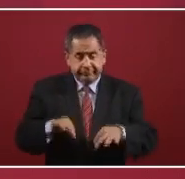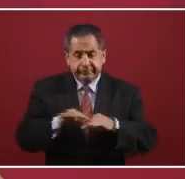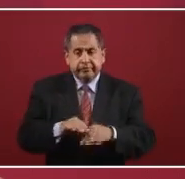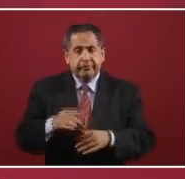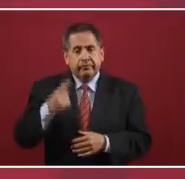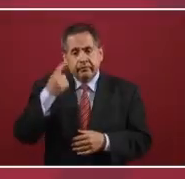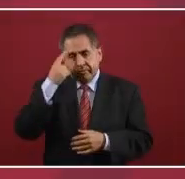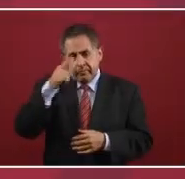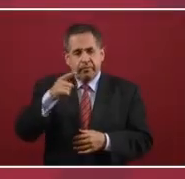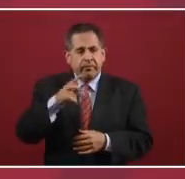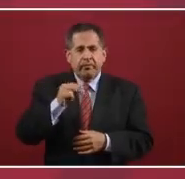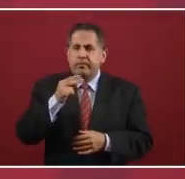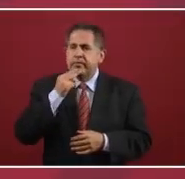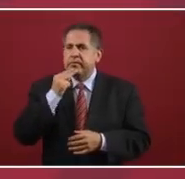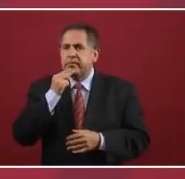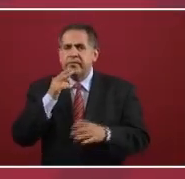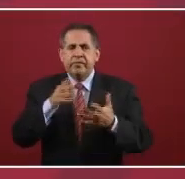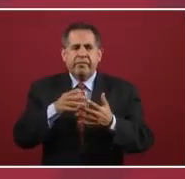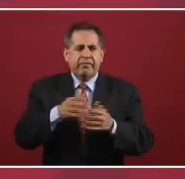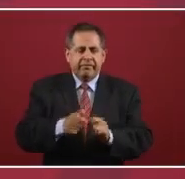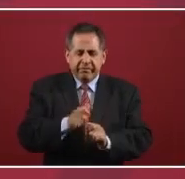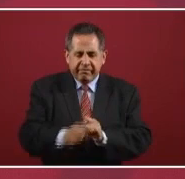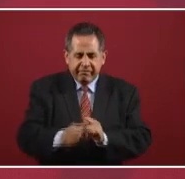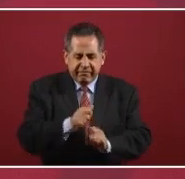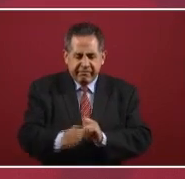para que no se use efectivo,